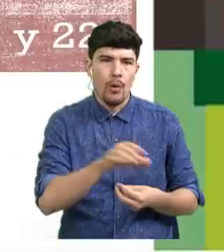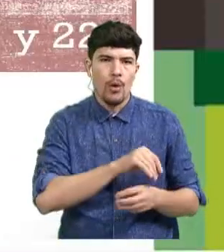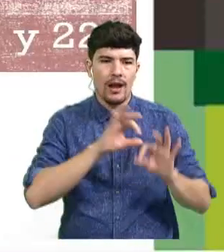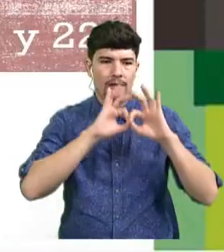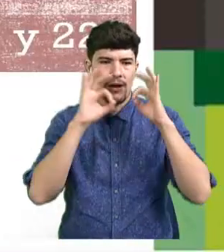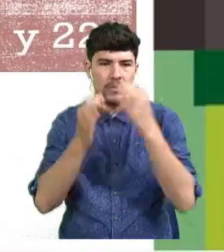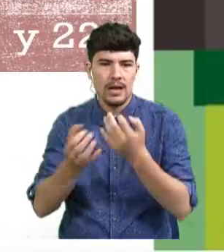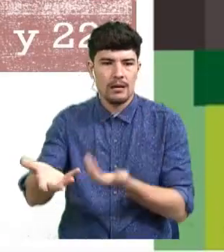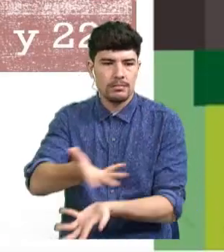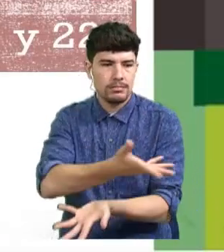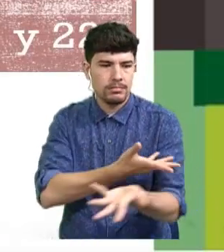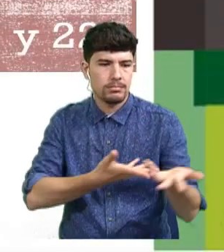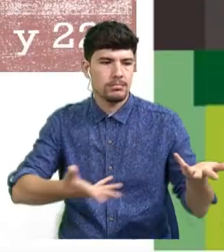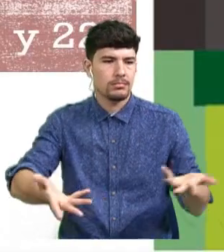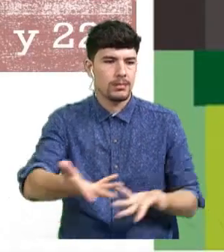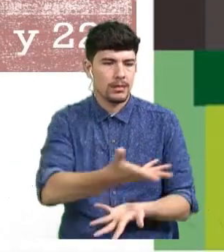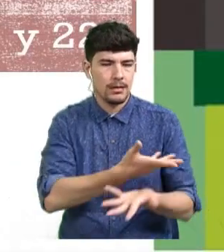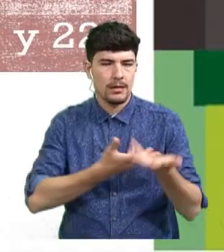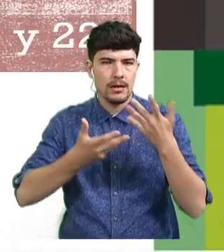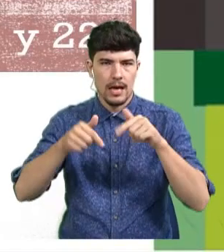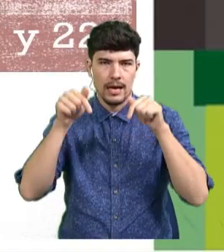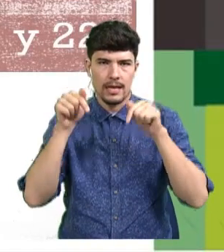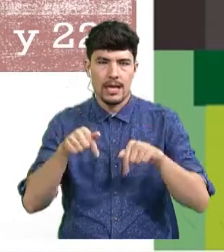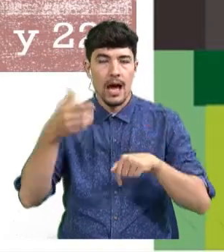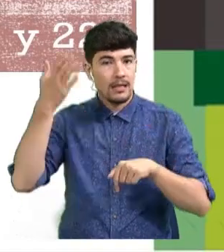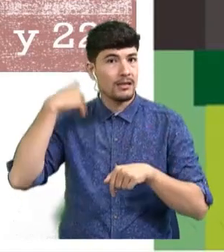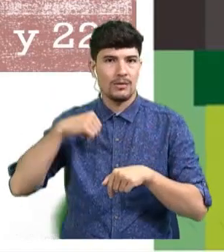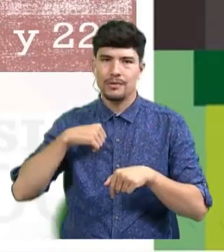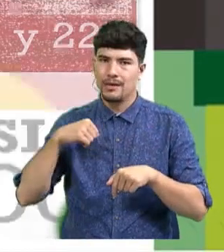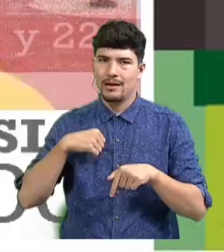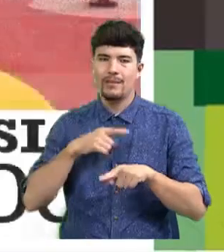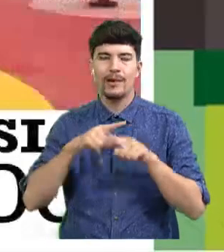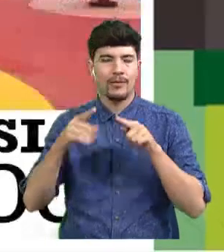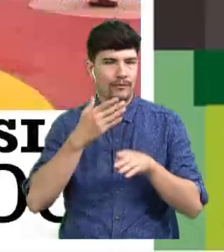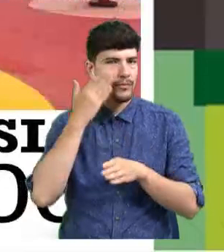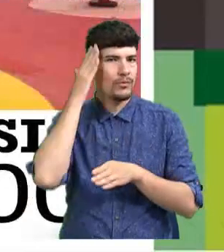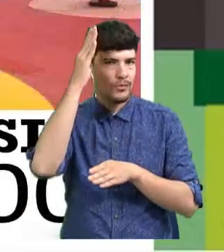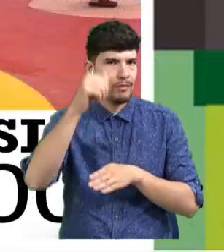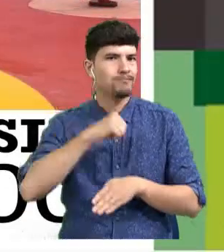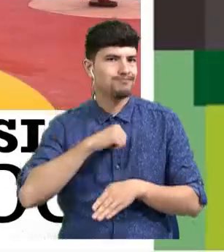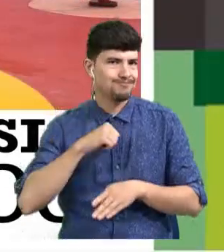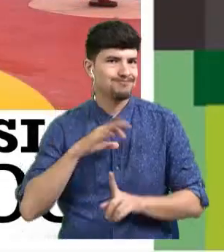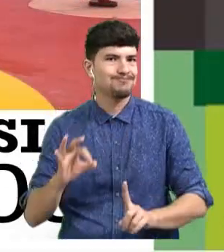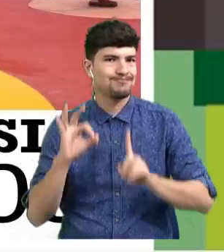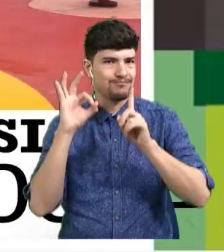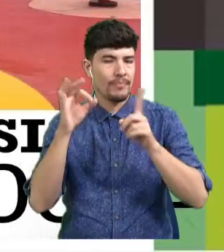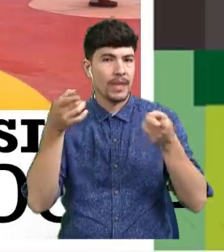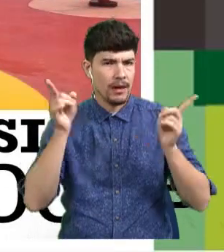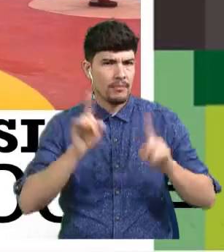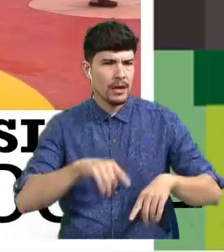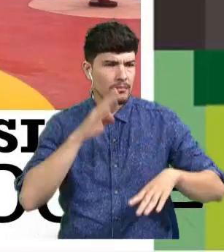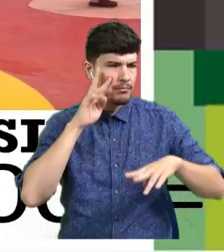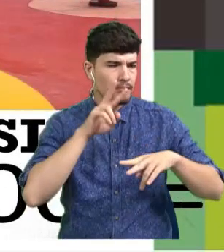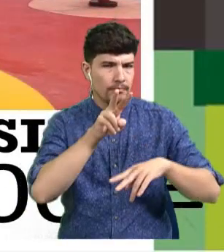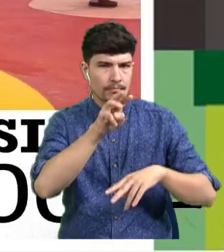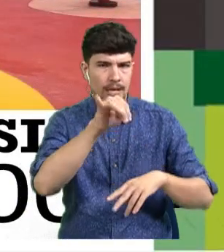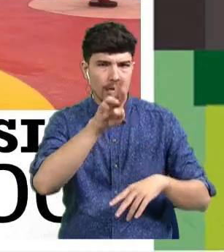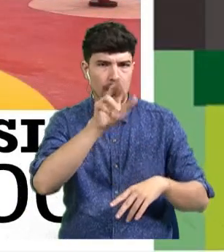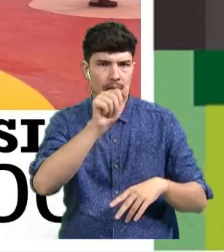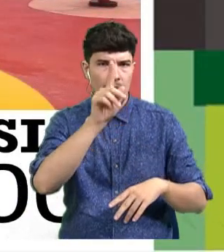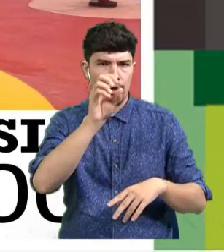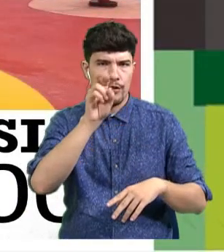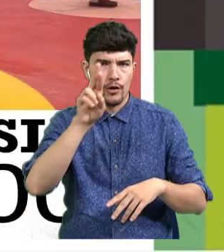esparcimiento y para el compartimiento de estas familias que no lo tienen en este momento. Igual, miradores del Kennedy, también vamos a estar